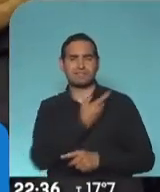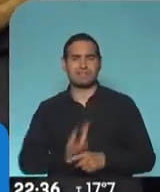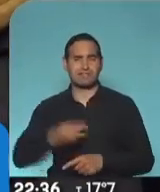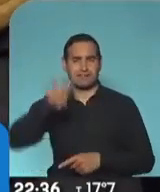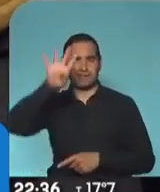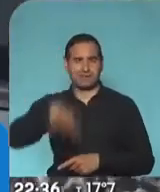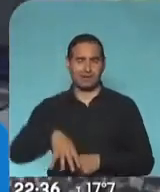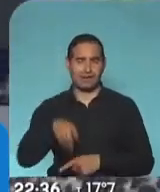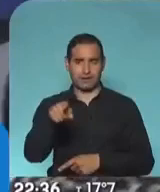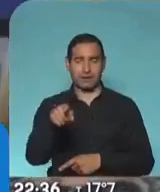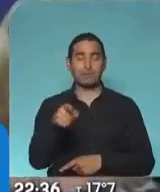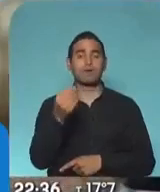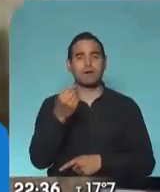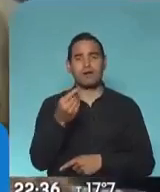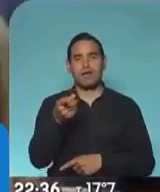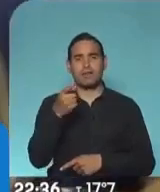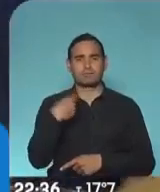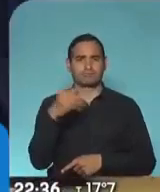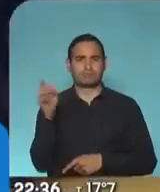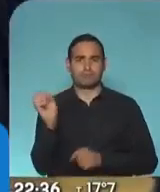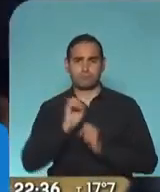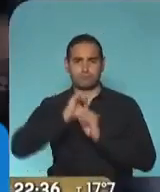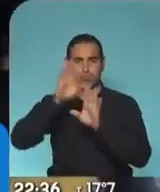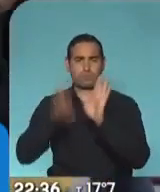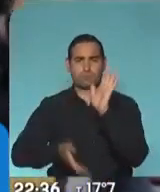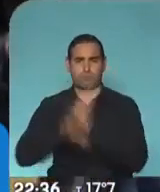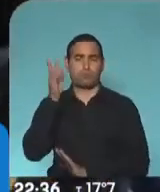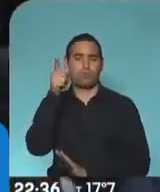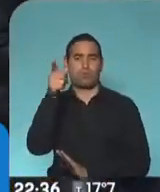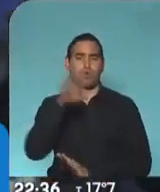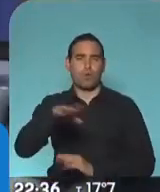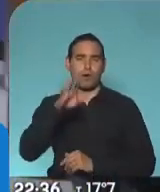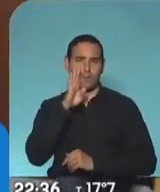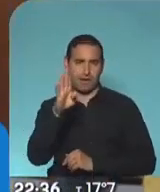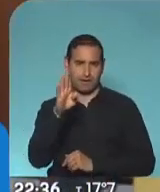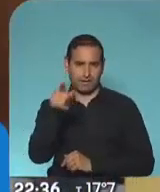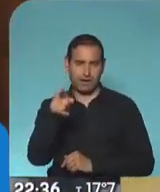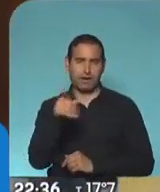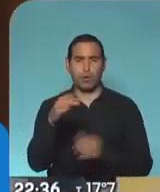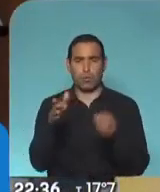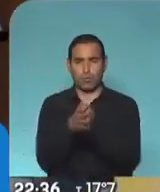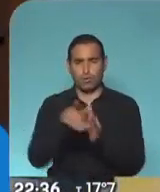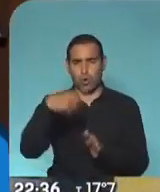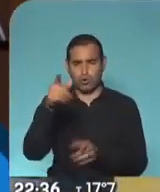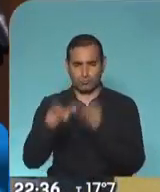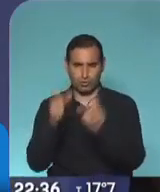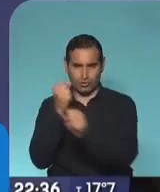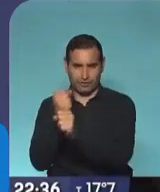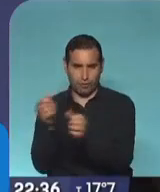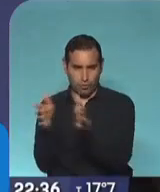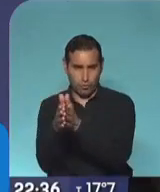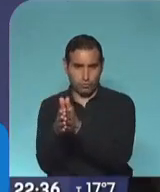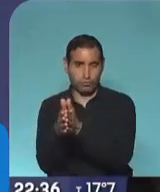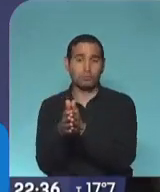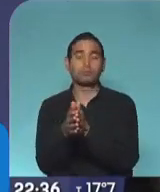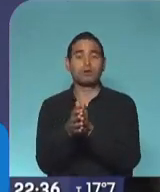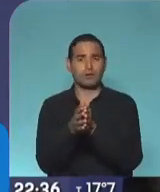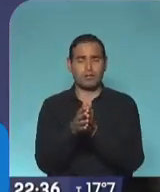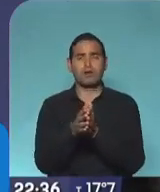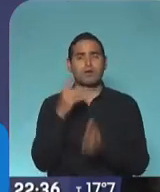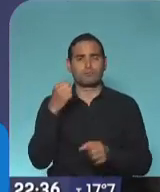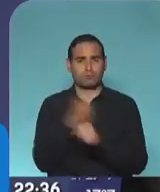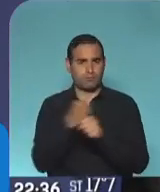Carles Puigdemont, autoexiliado en Bruselas, junto a varios colaboradores. La sentencia del Tribunal Supremo confirma la estrategia de